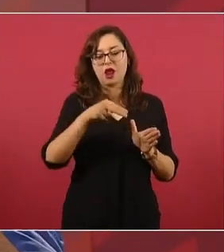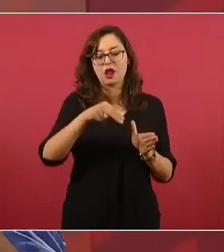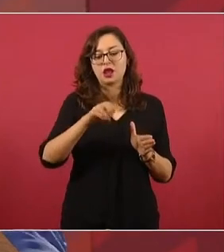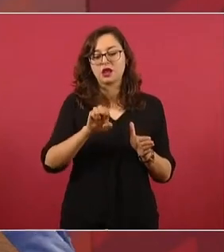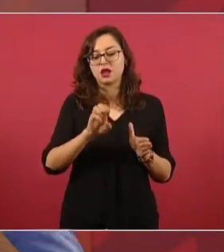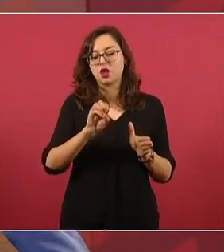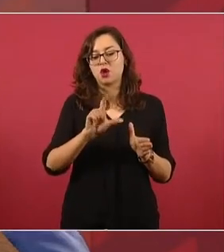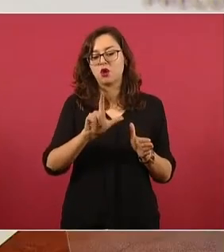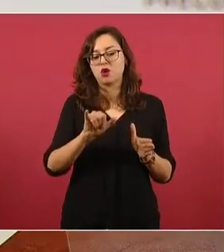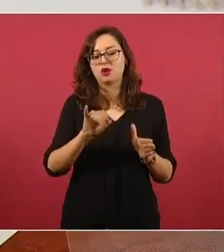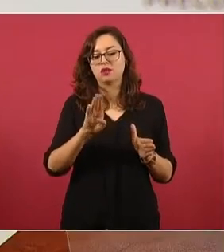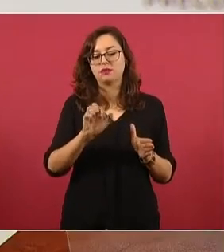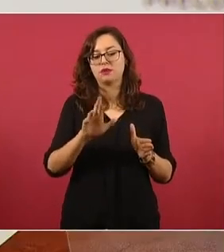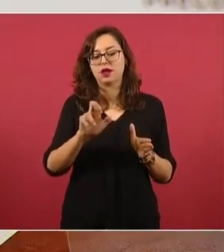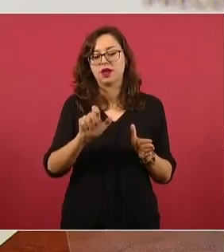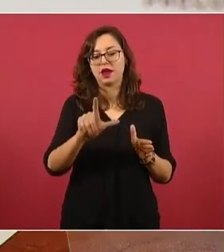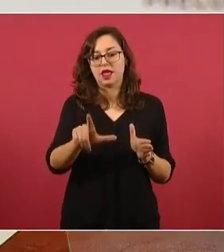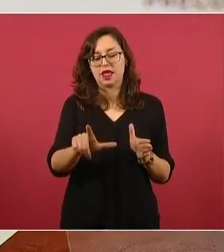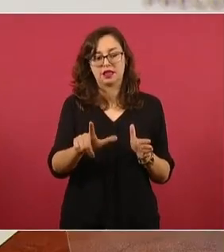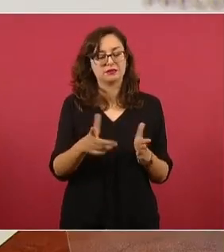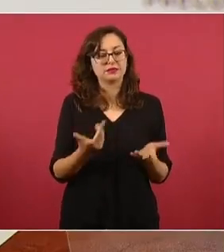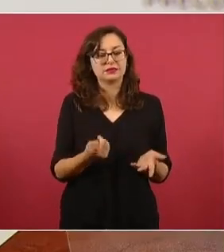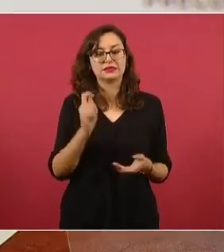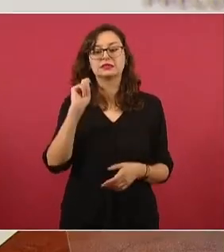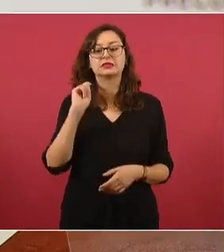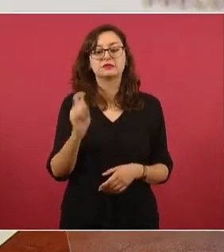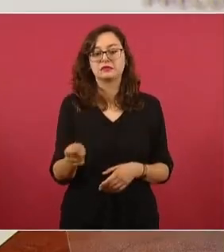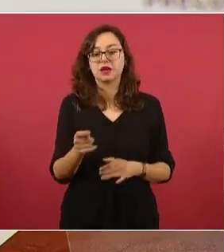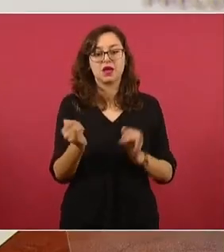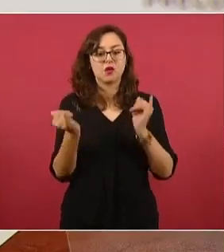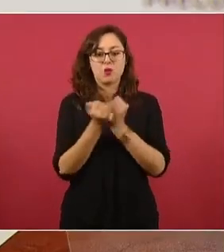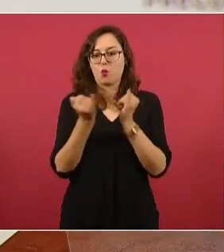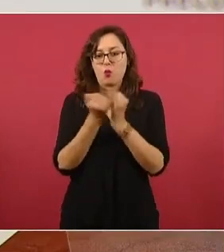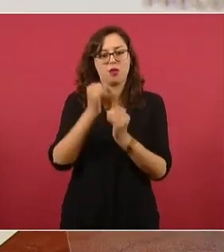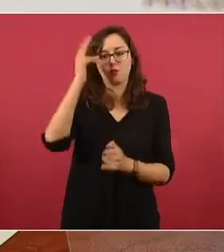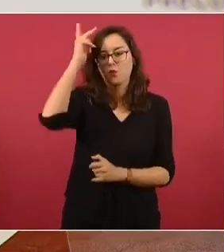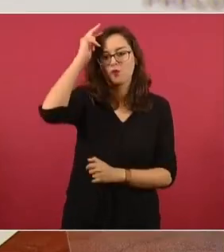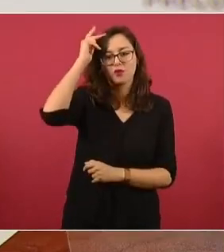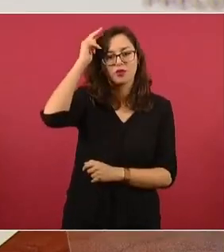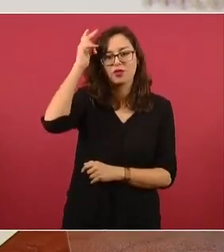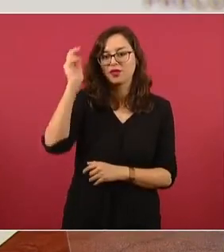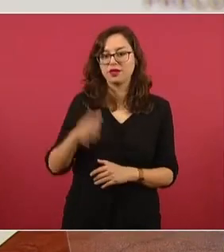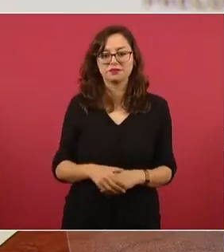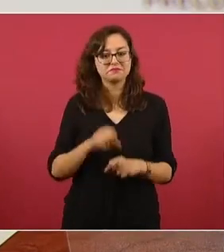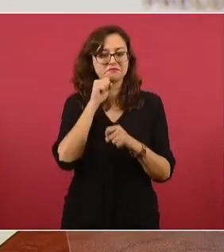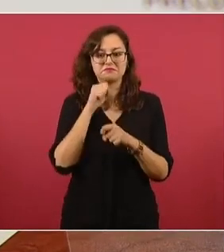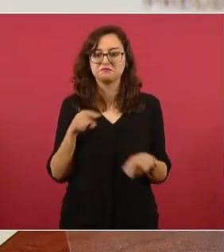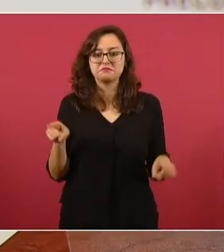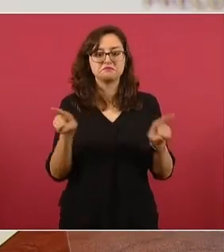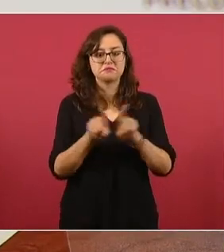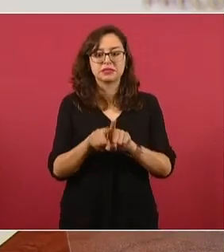que fue el regreso al porfiriato.